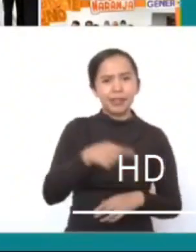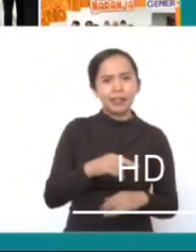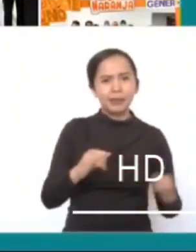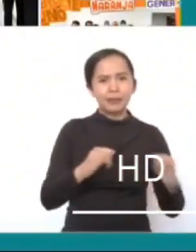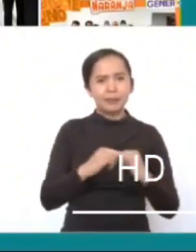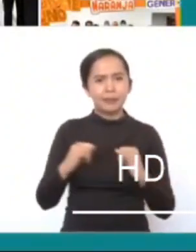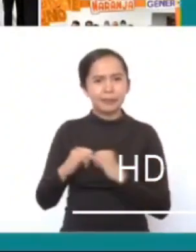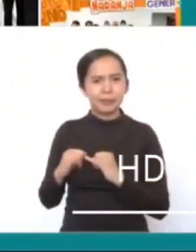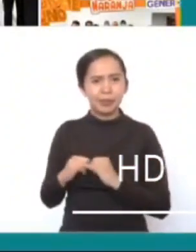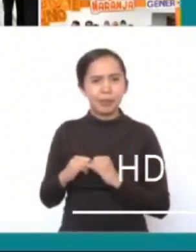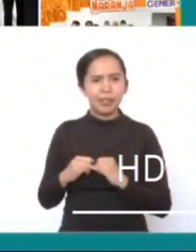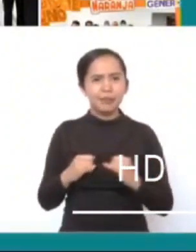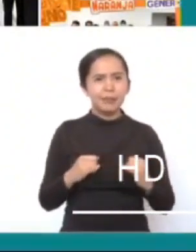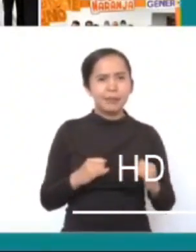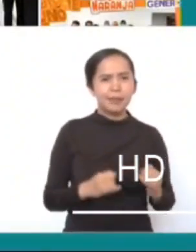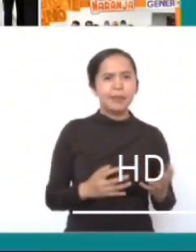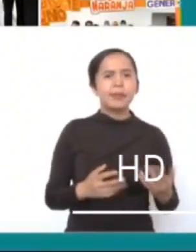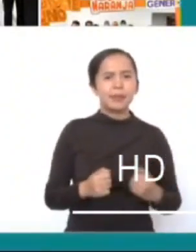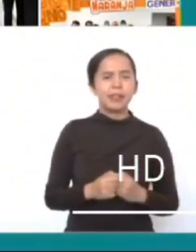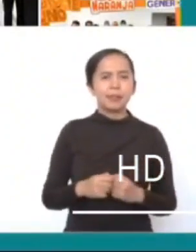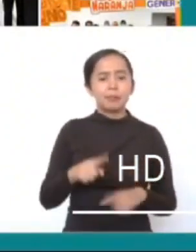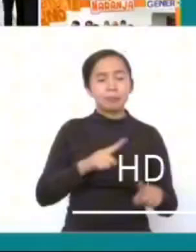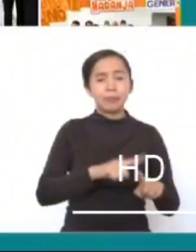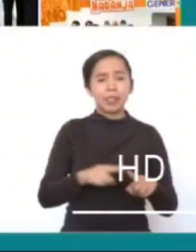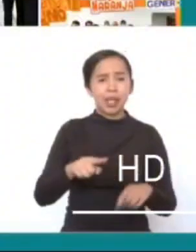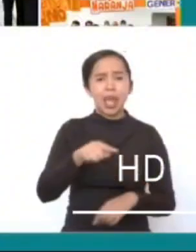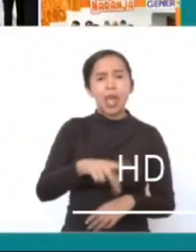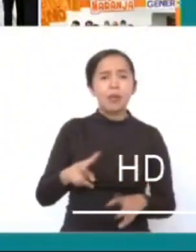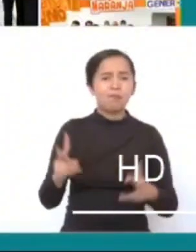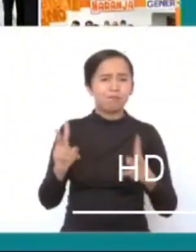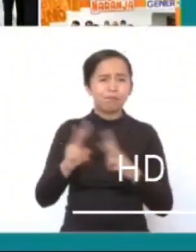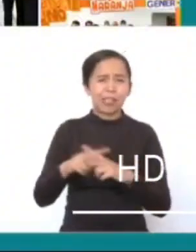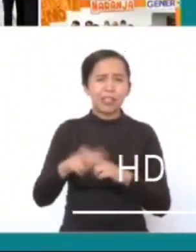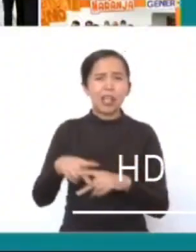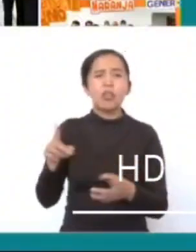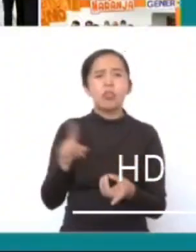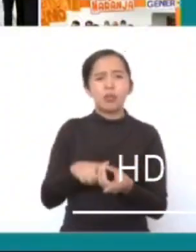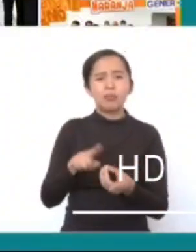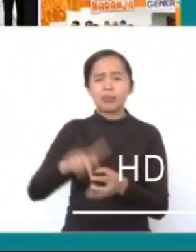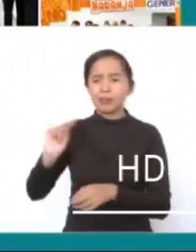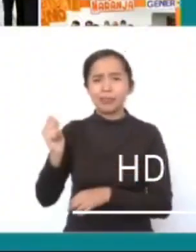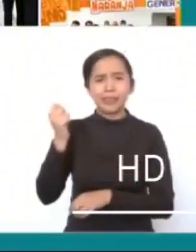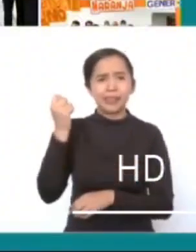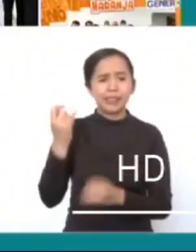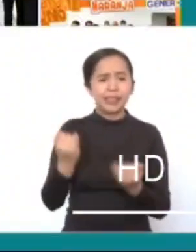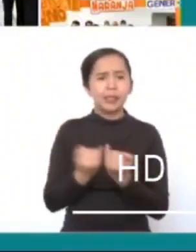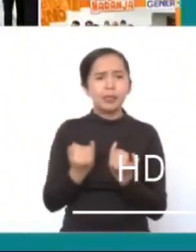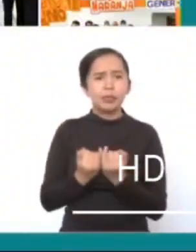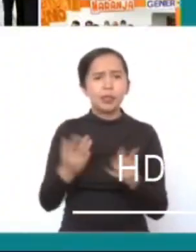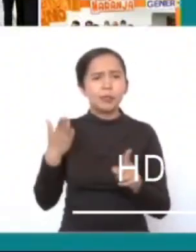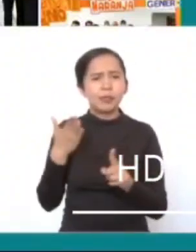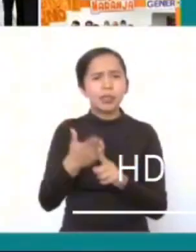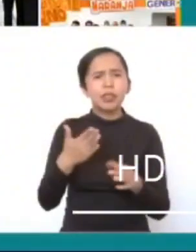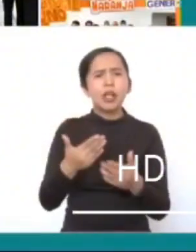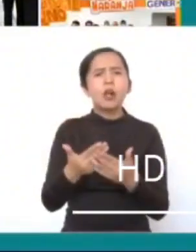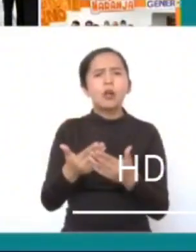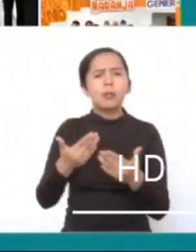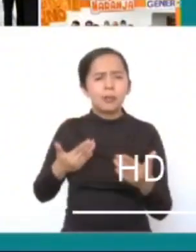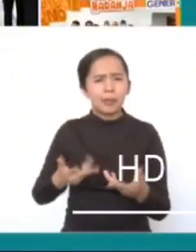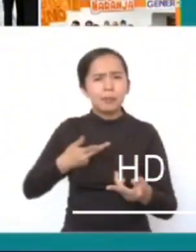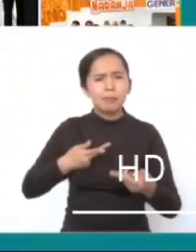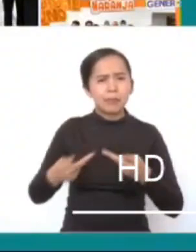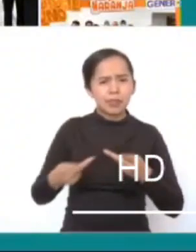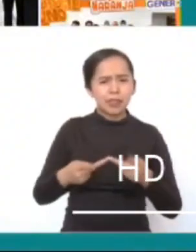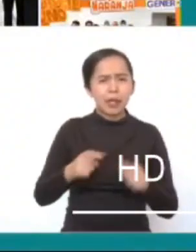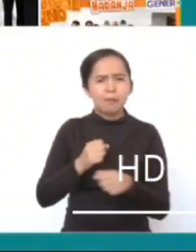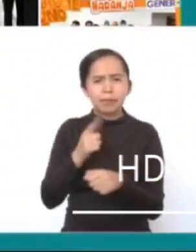institucionales información relacionada con la violencia digital, lo anterior con el objeto de que se prevenga,